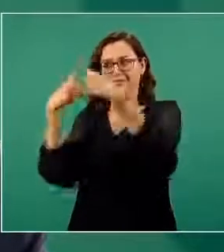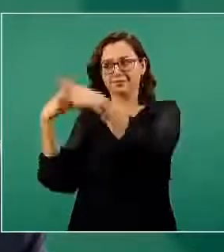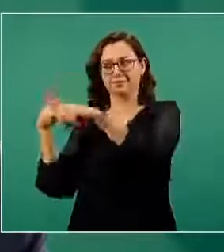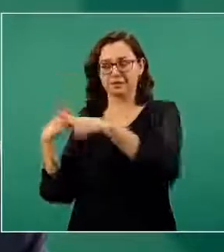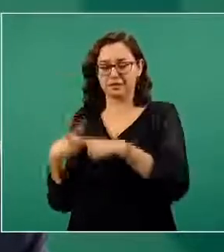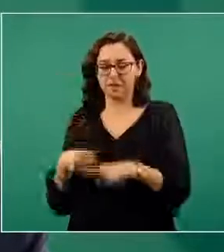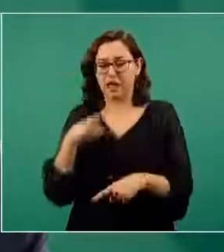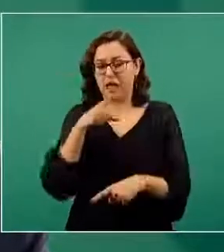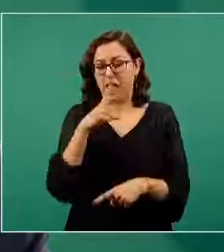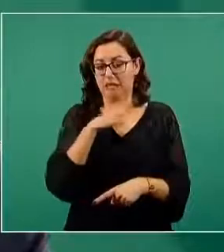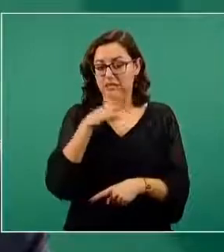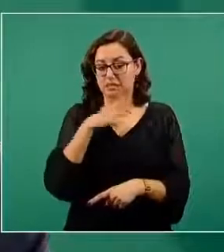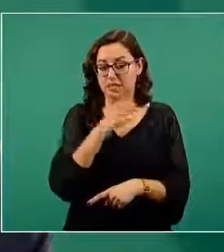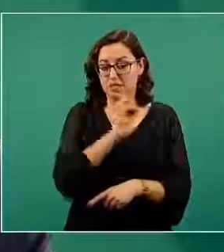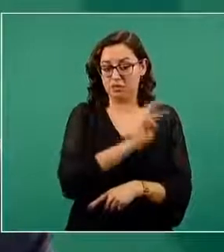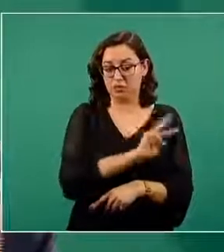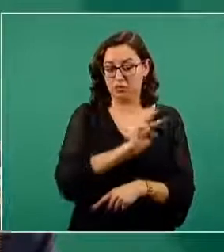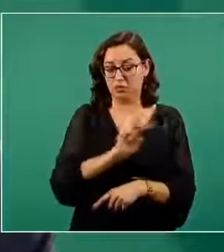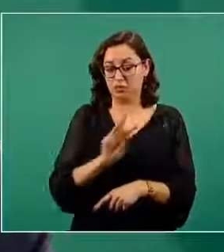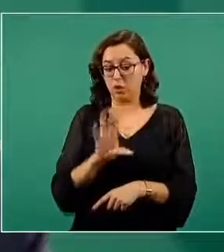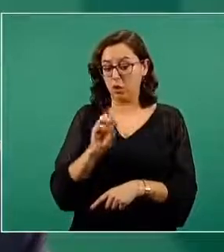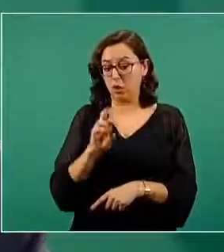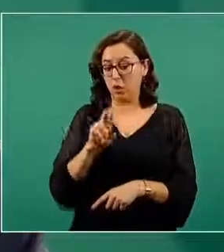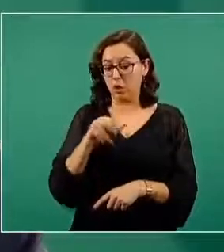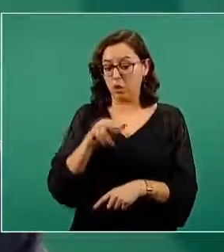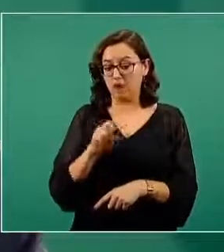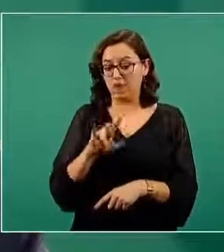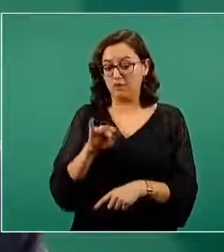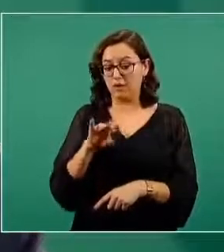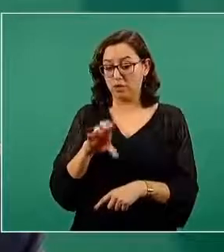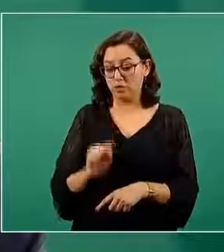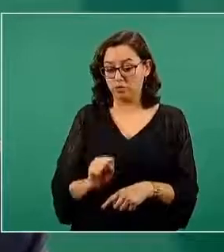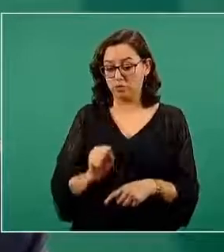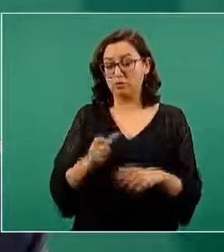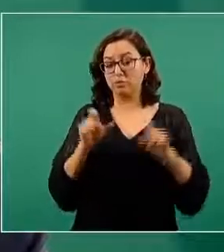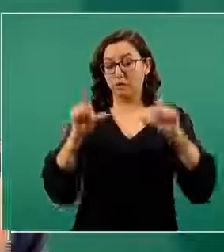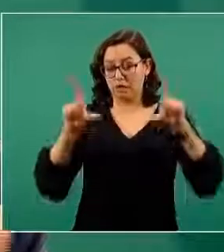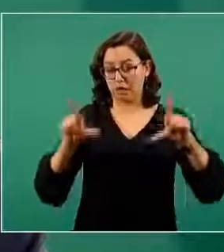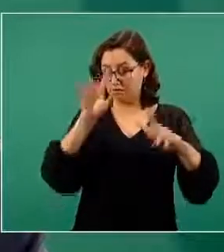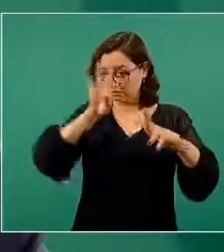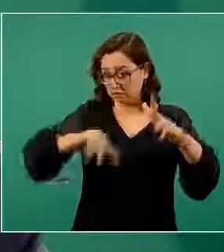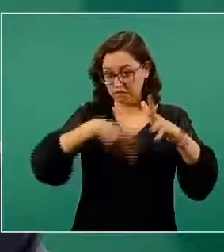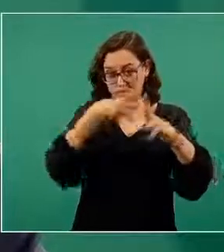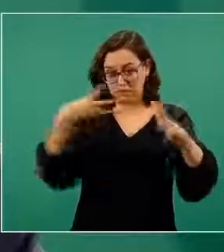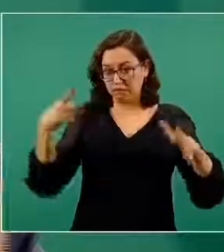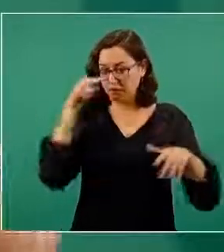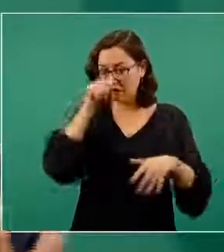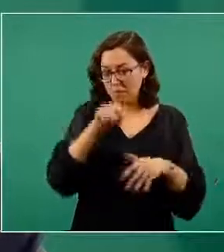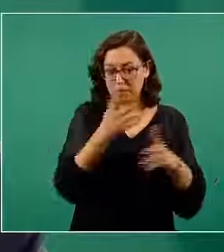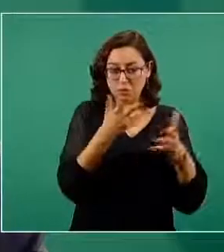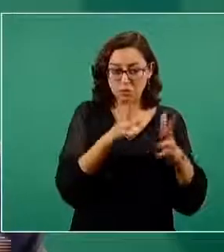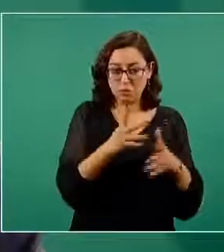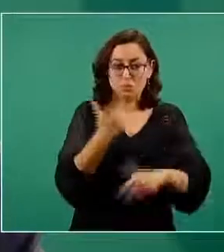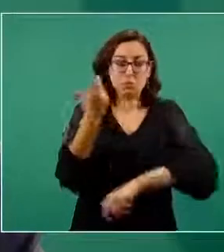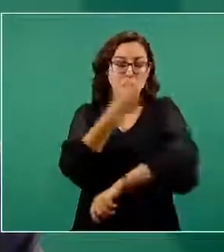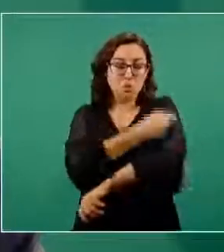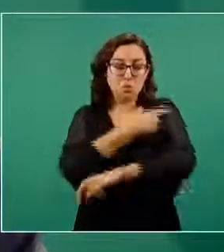segunda dosis. Varían entre vacunas, algunas son de 21 días, otras son de 28,